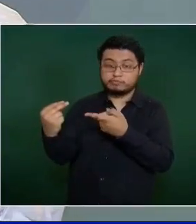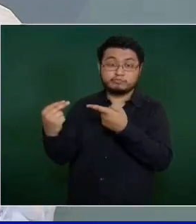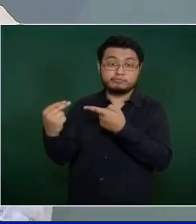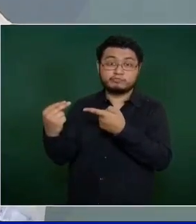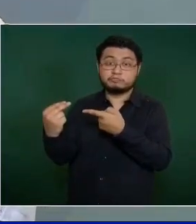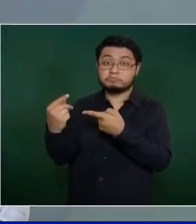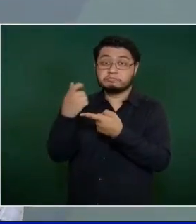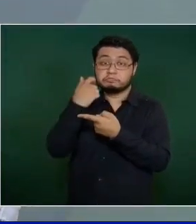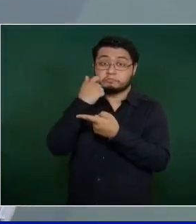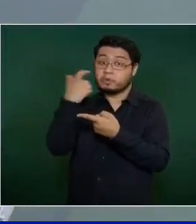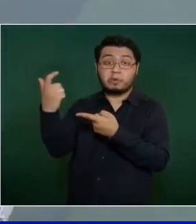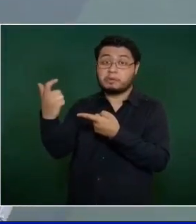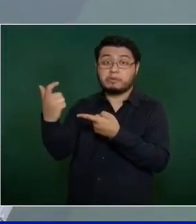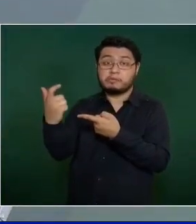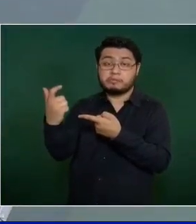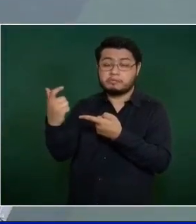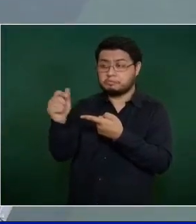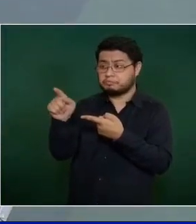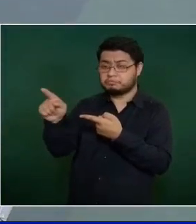ya no querían saber nada,